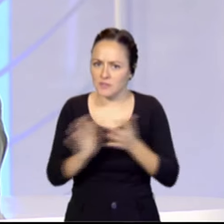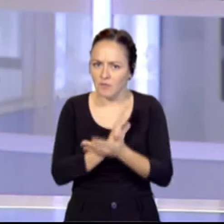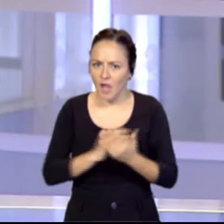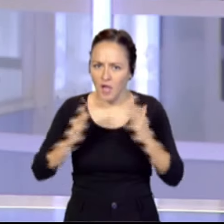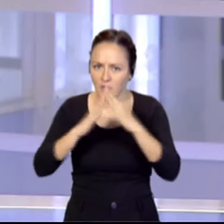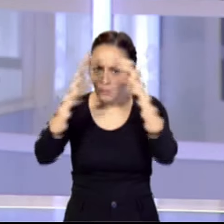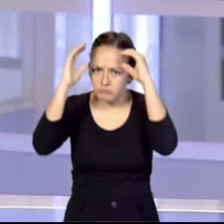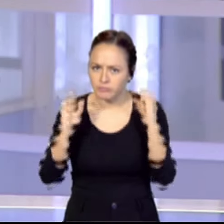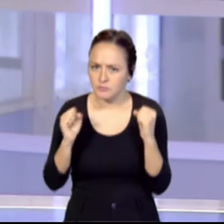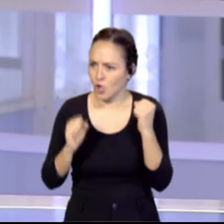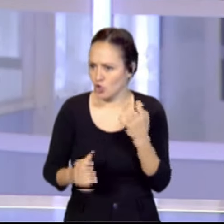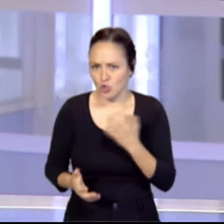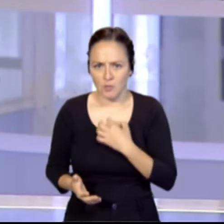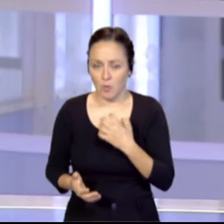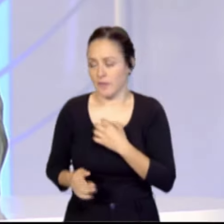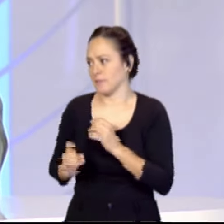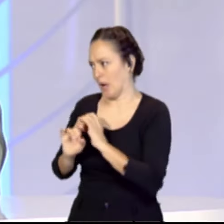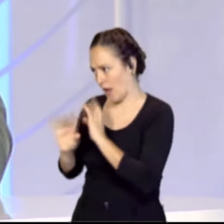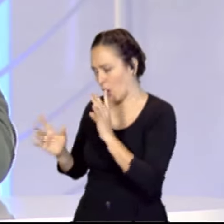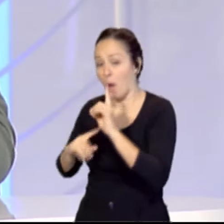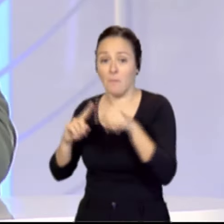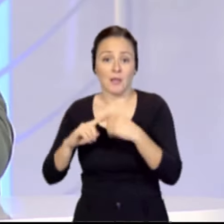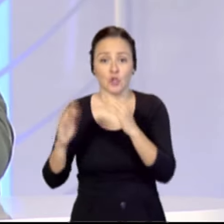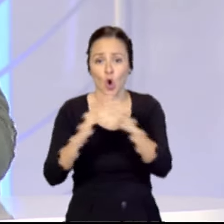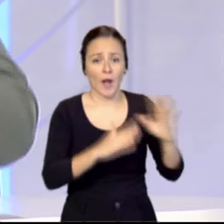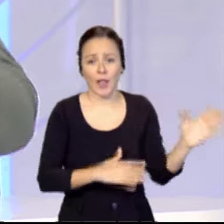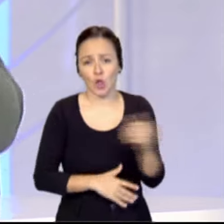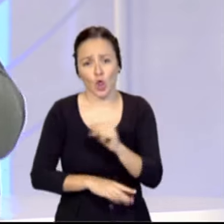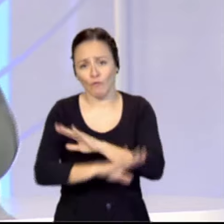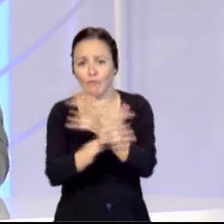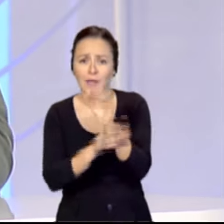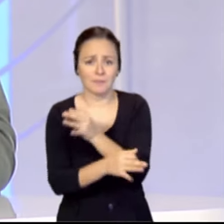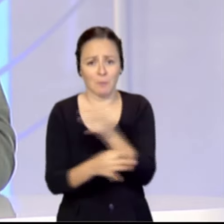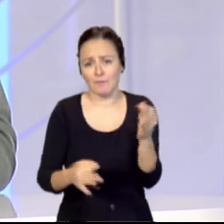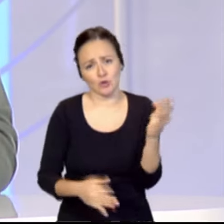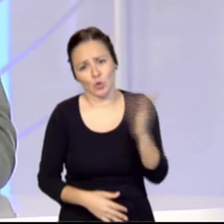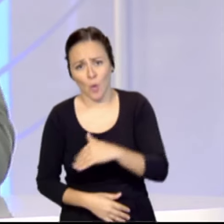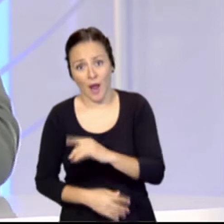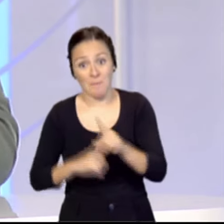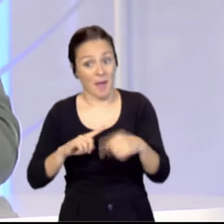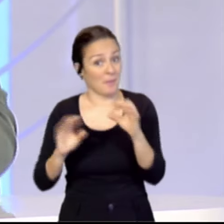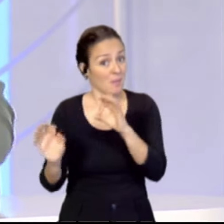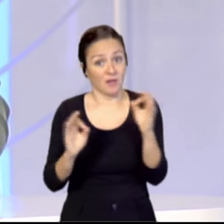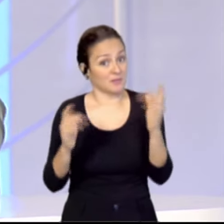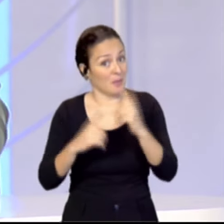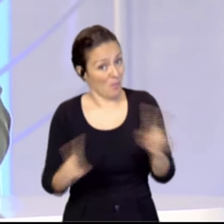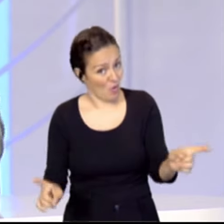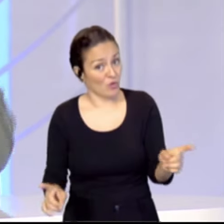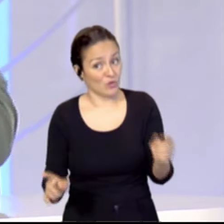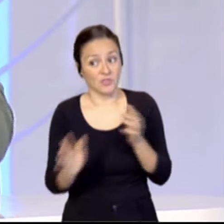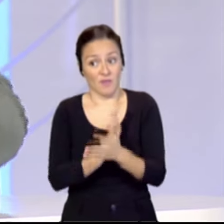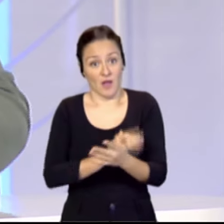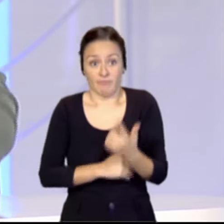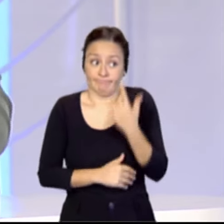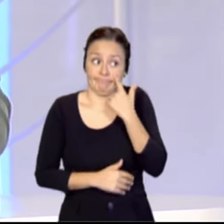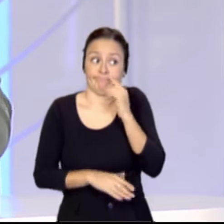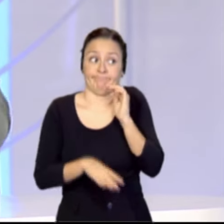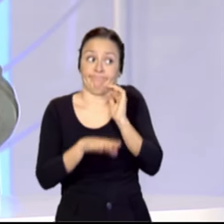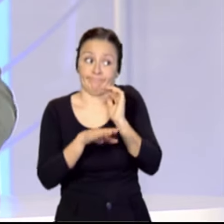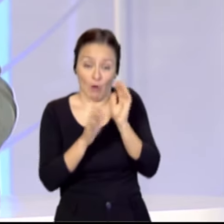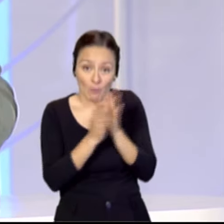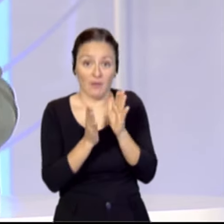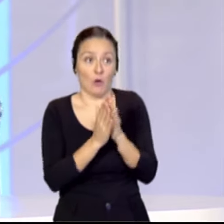casa Porque además no todos los hogares son felices y perfectos como para eso ni están preparados Entonces tú no le puedes quitar Juan Carlos Me imagino que estás de